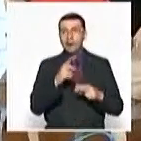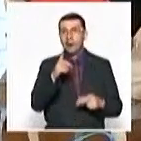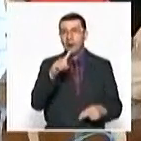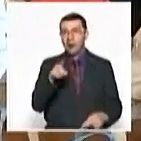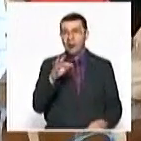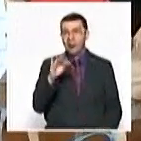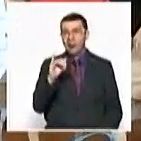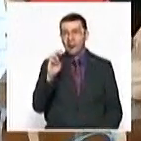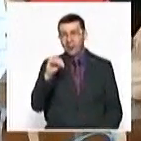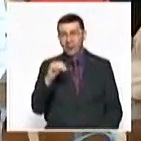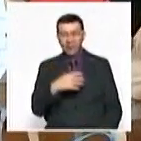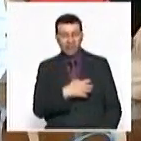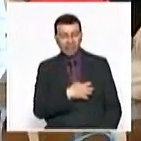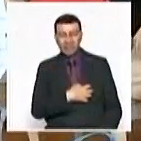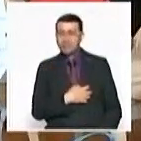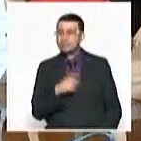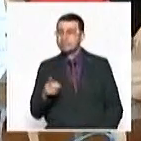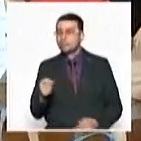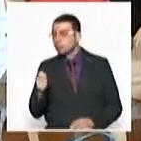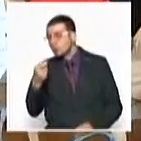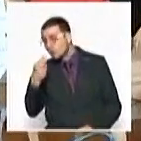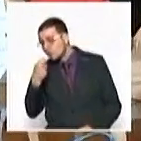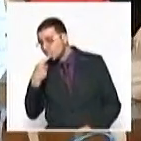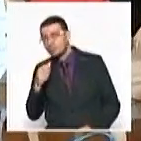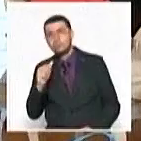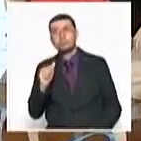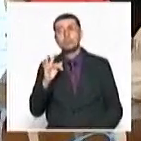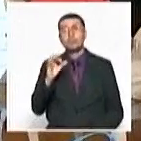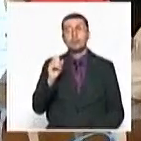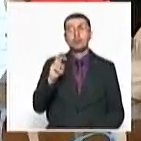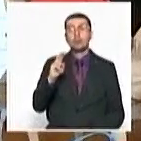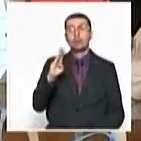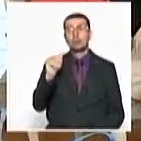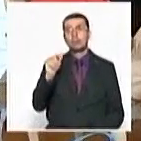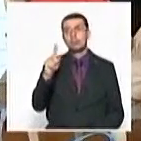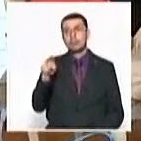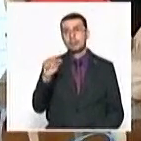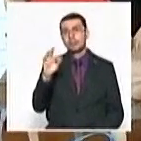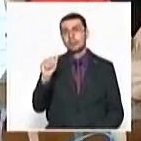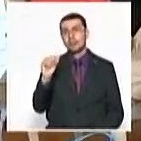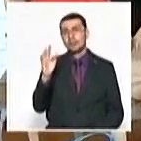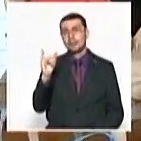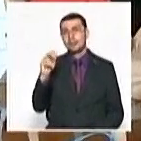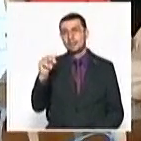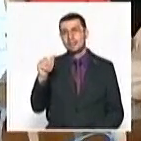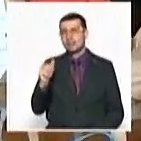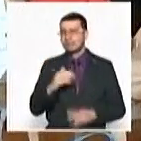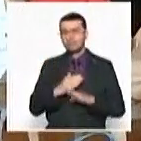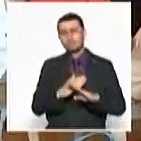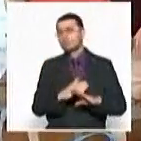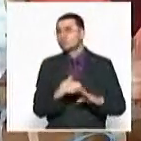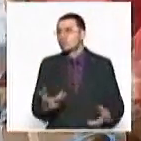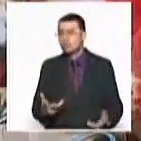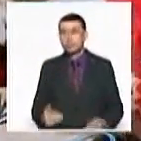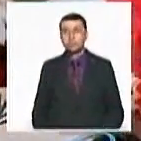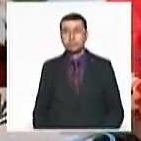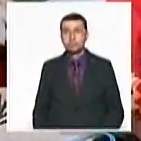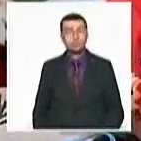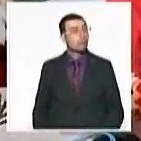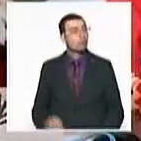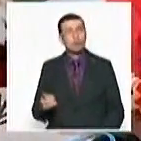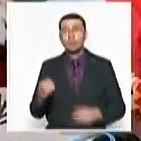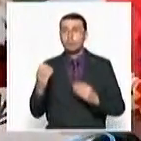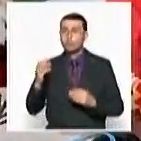la atorvastatina, ya que sufre de calambres severos y dolor de cabeza continuo? Este medicamento ya ha desaparecido en